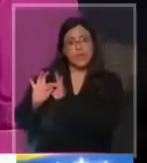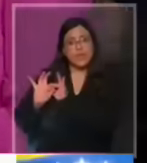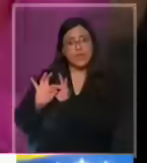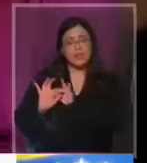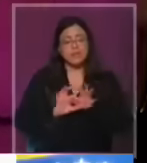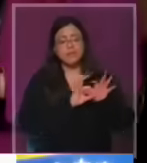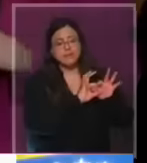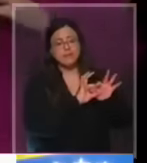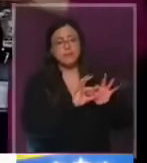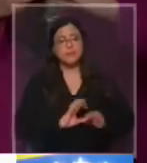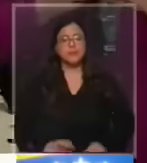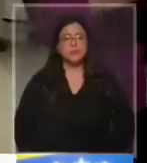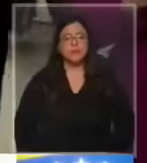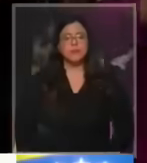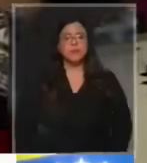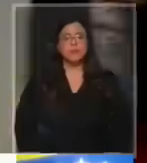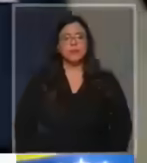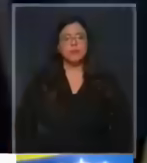Gracias.